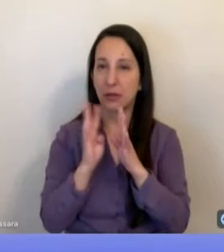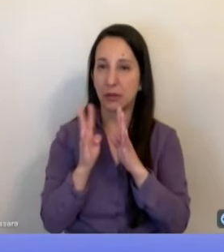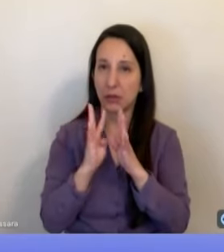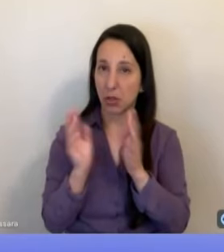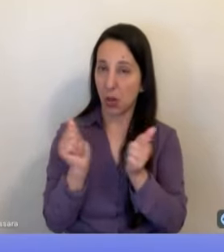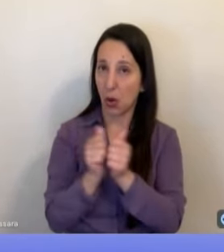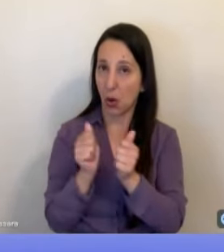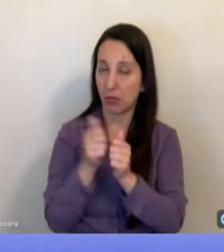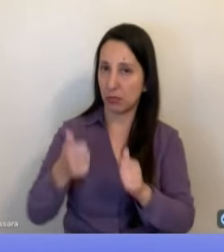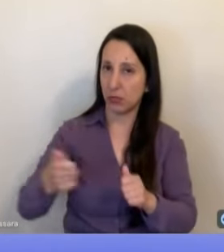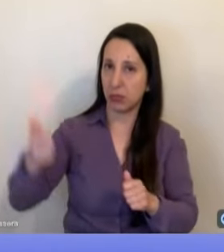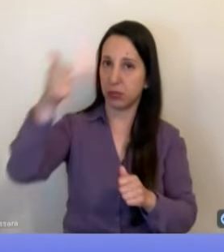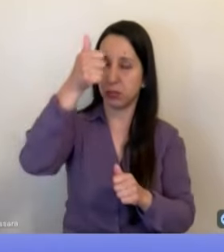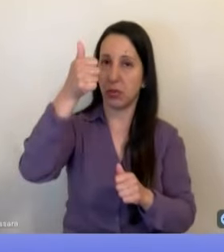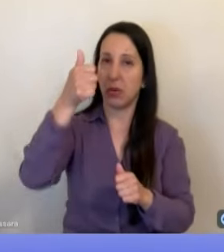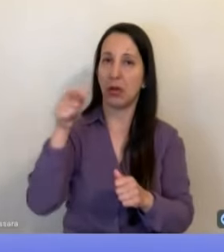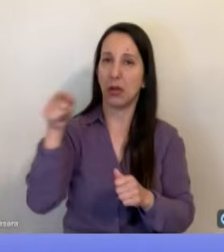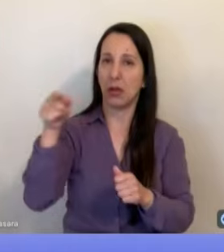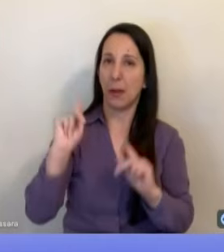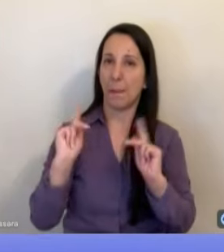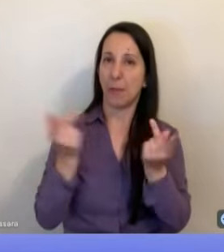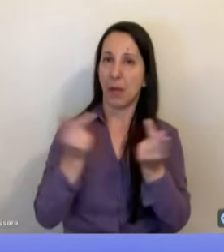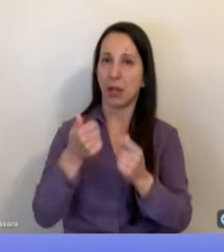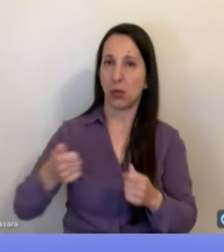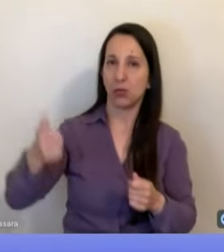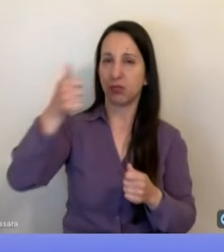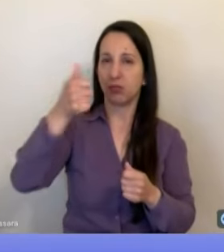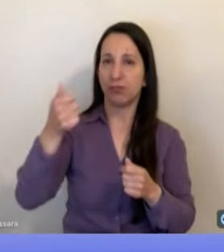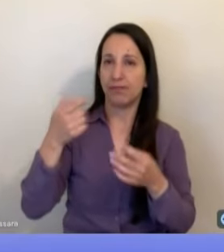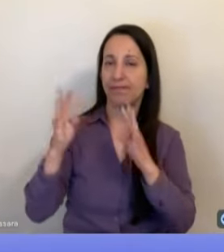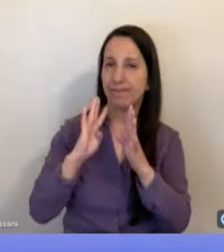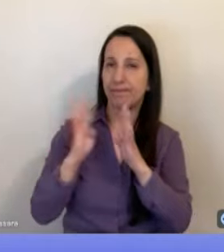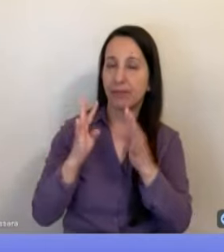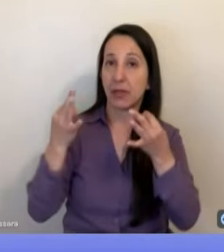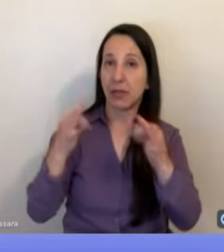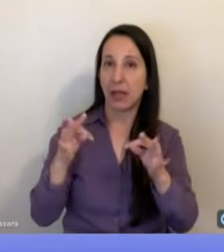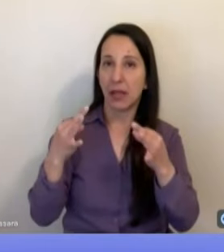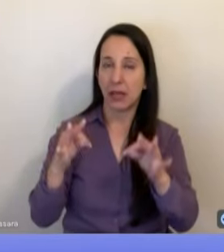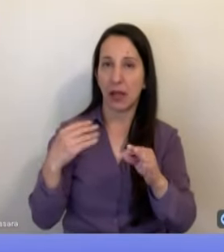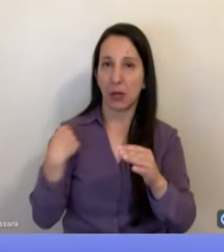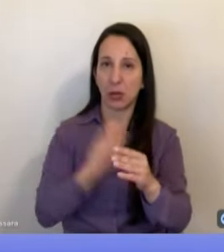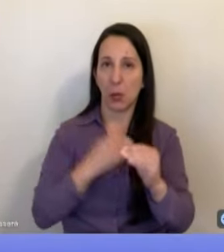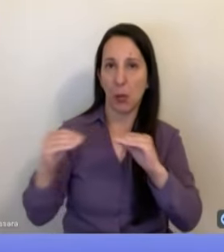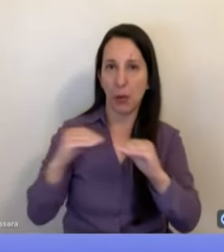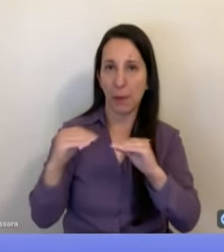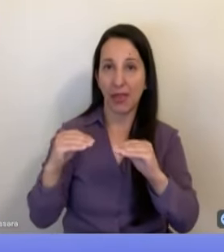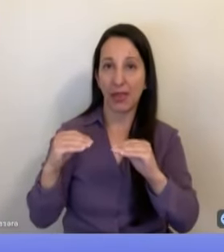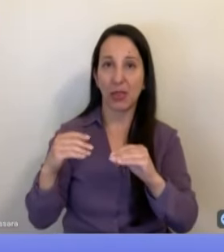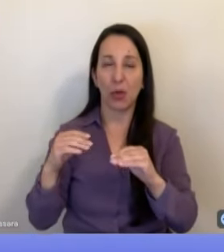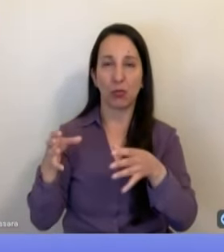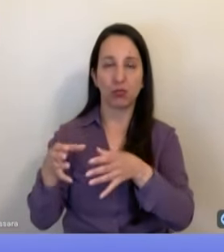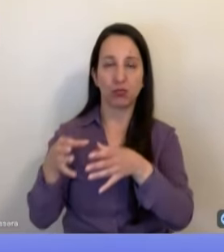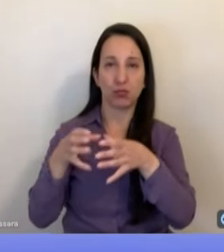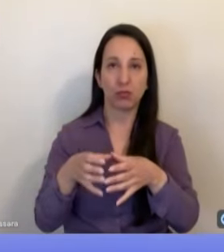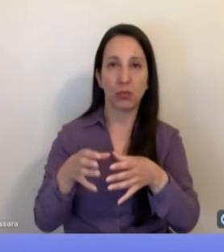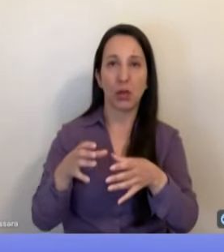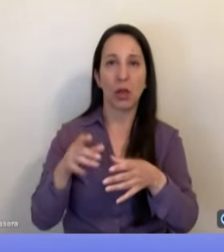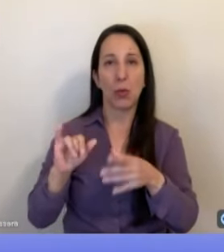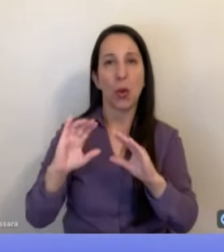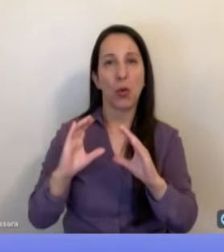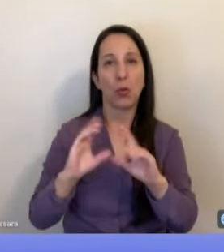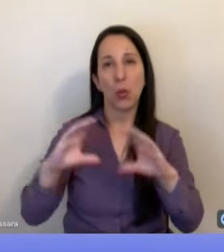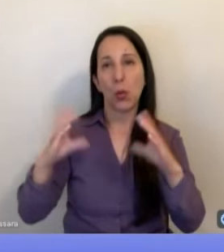dirigencia del partido para tratar de sumar el movimiento que me trajo a mí a esta posición, que es un conjunto grande